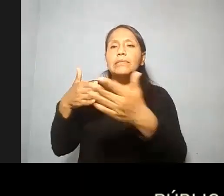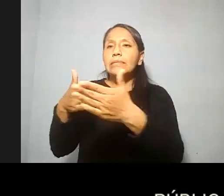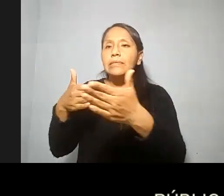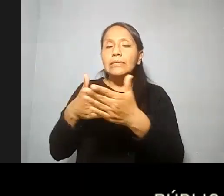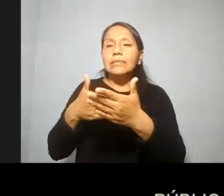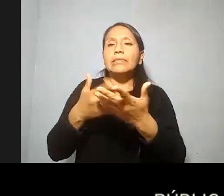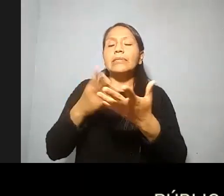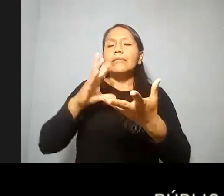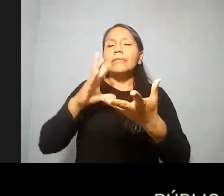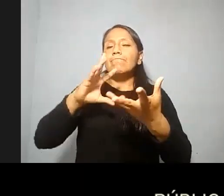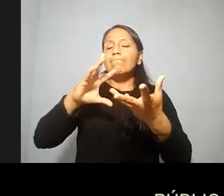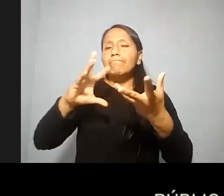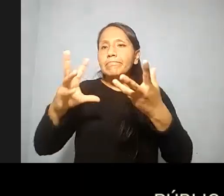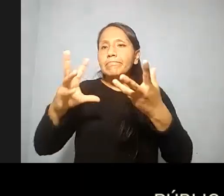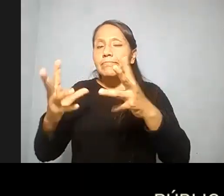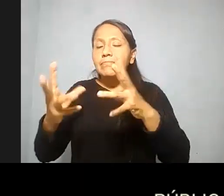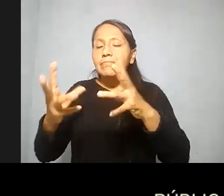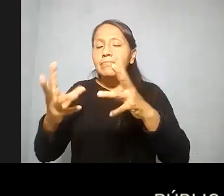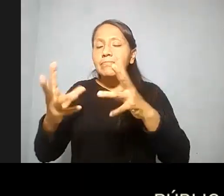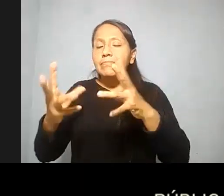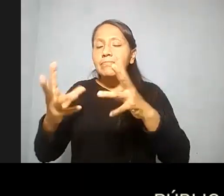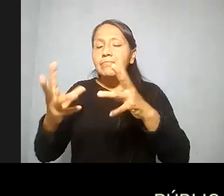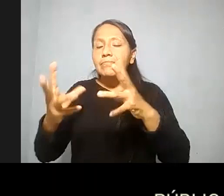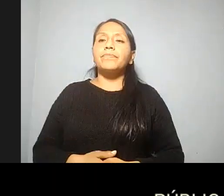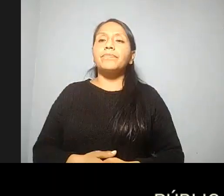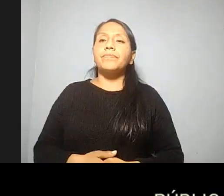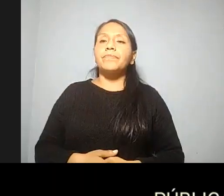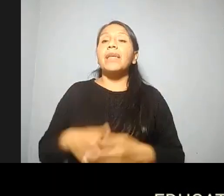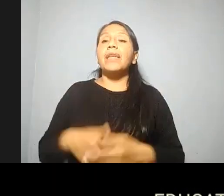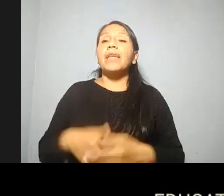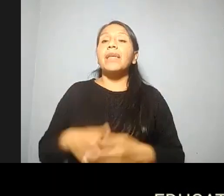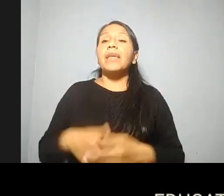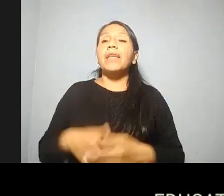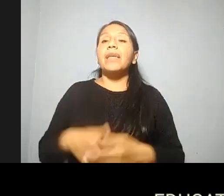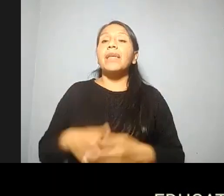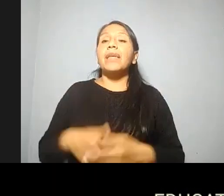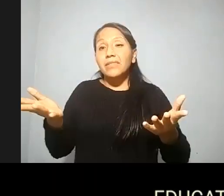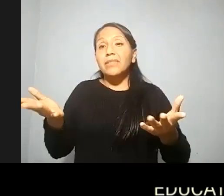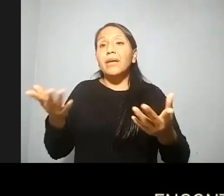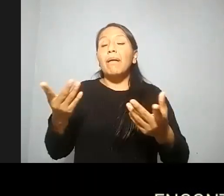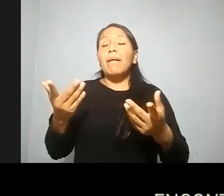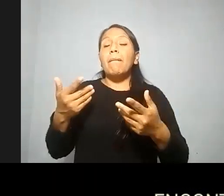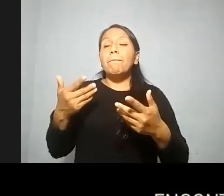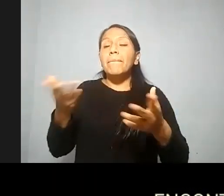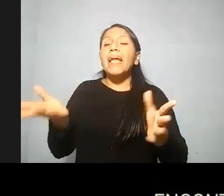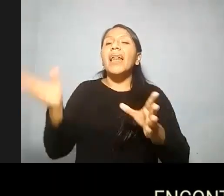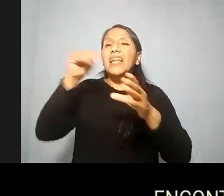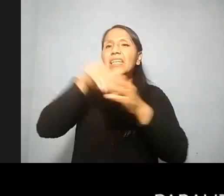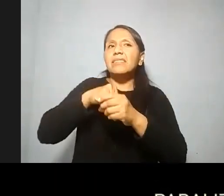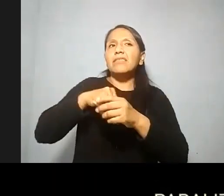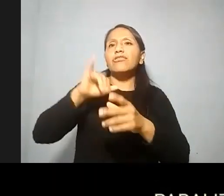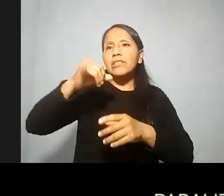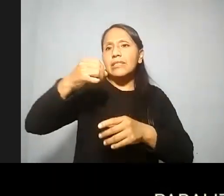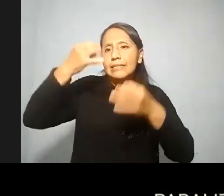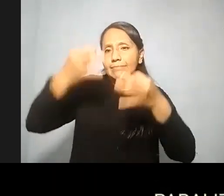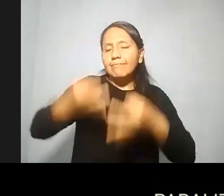deterioro en la independencia para la inserción en la sociedad.